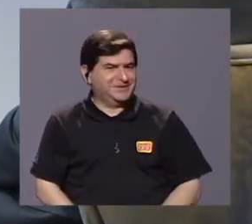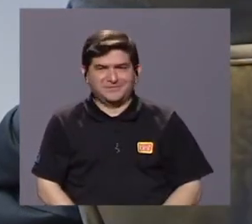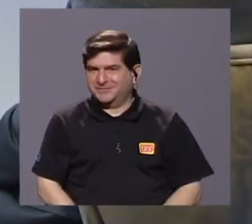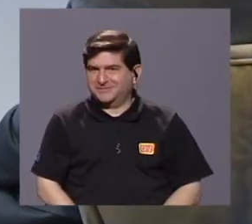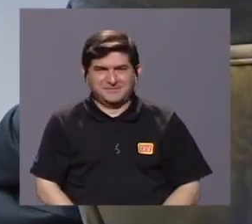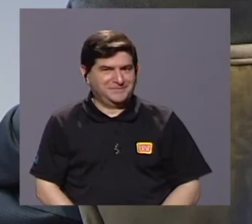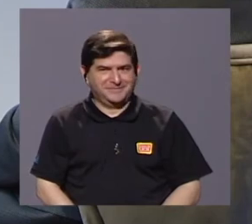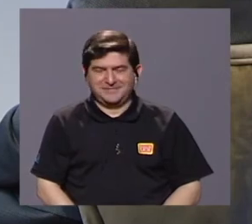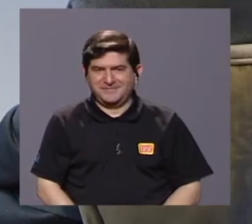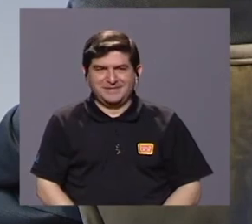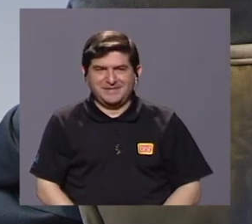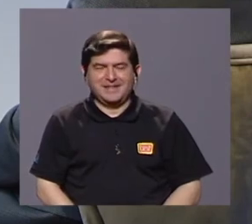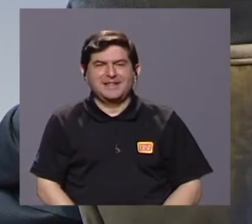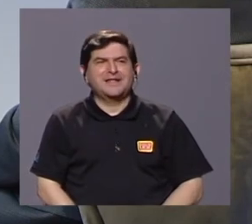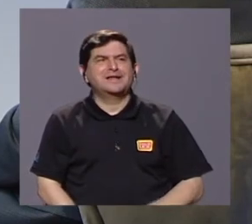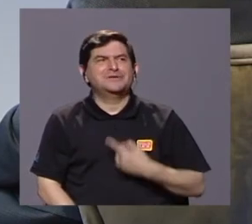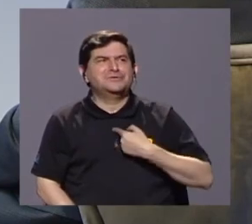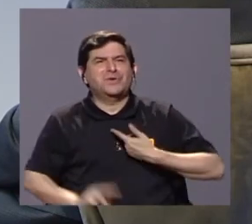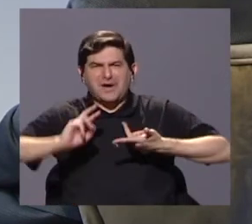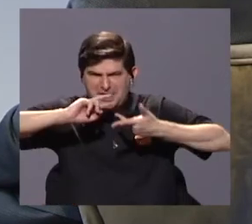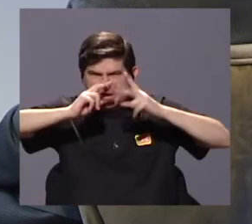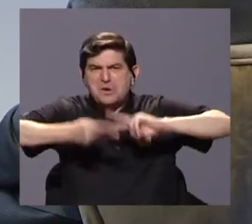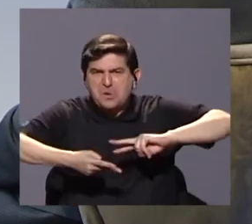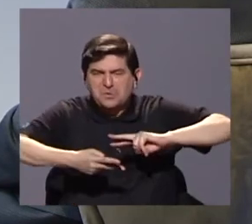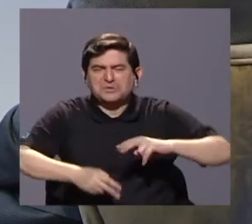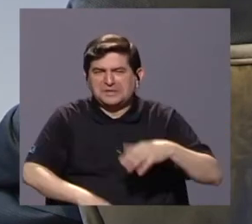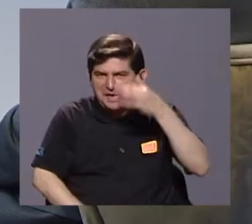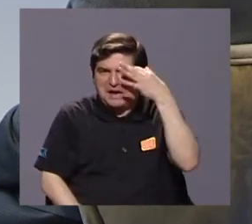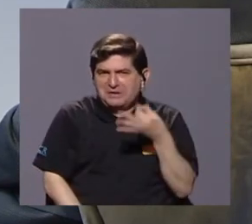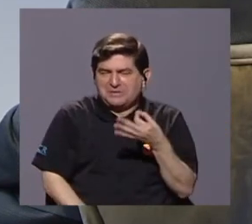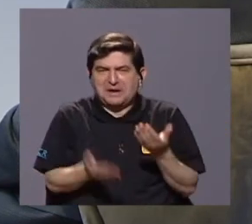estoy hacia lo contrario, ¿verdad?